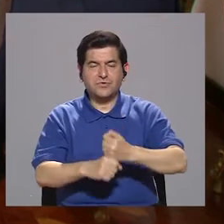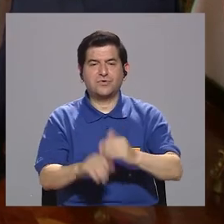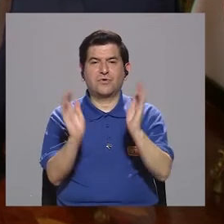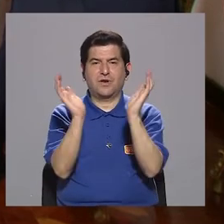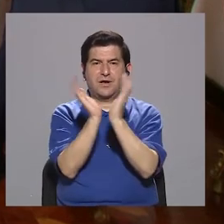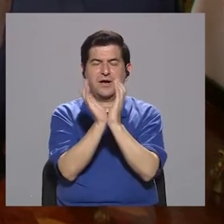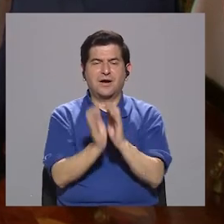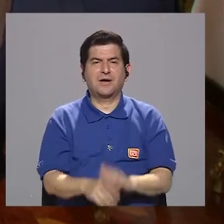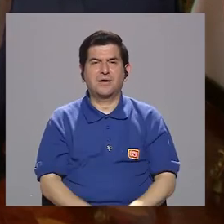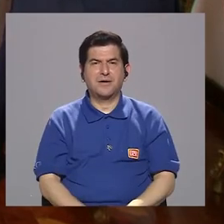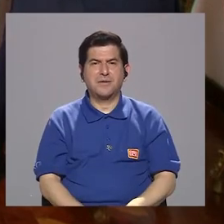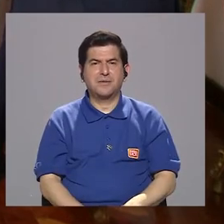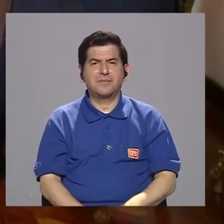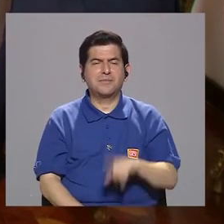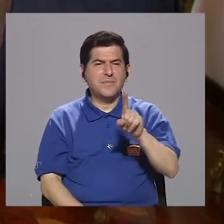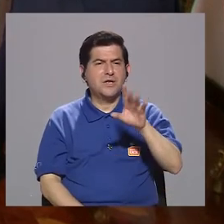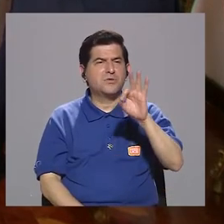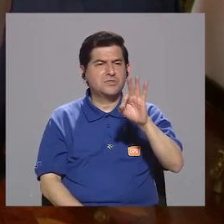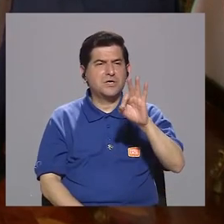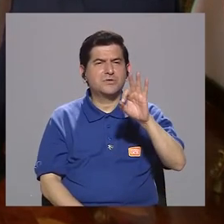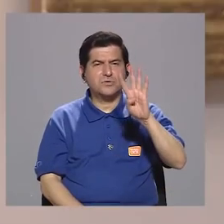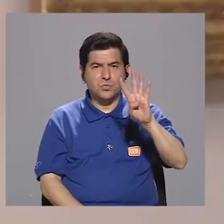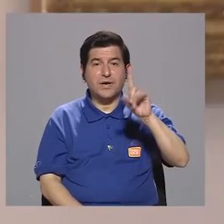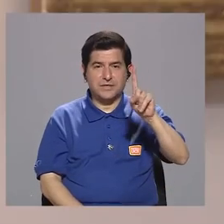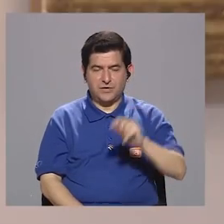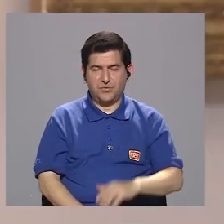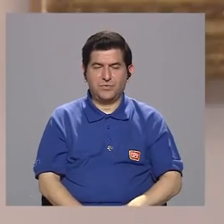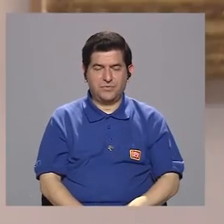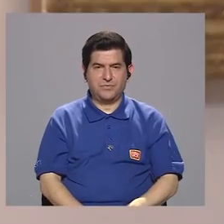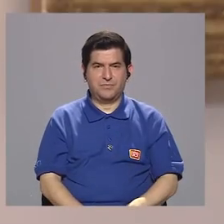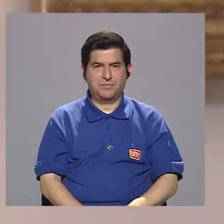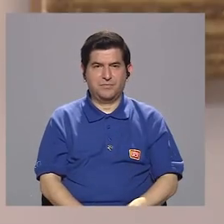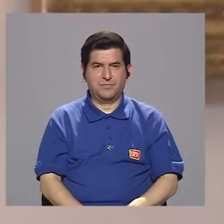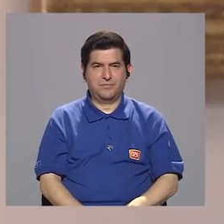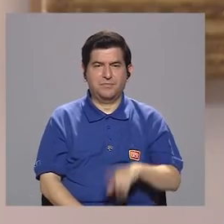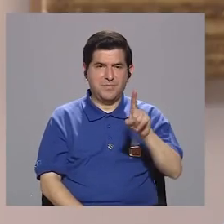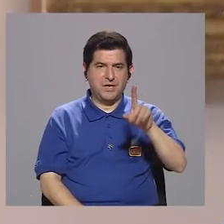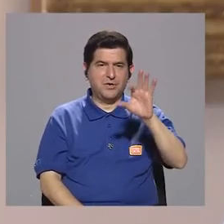Social. 41. En noviembre de